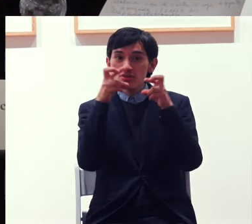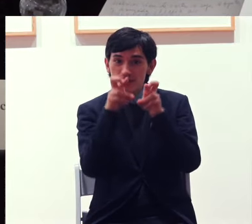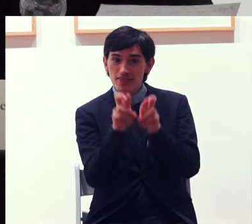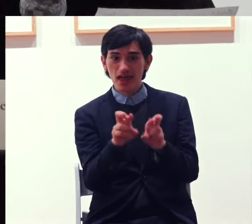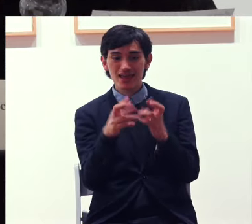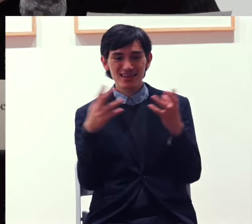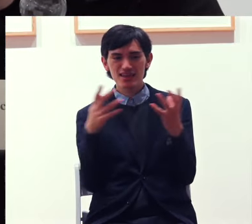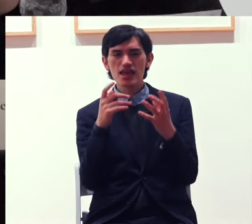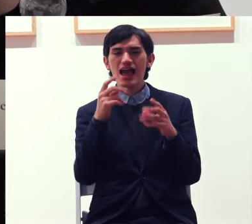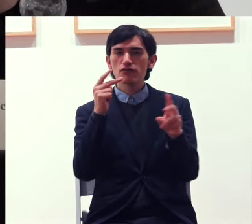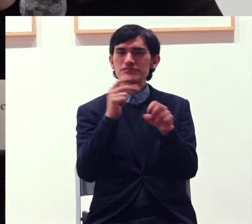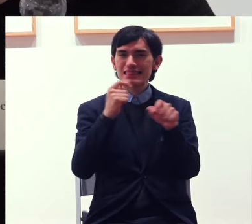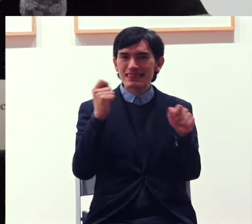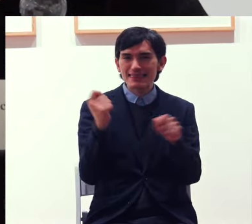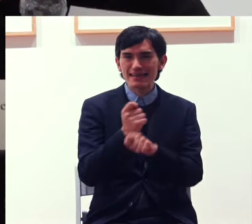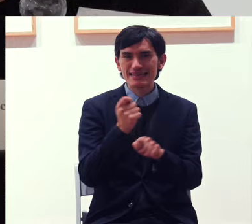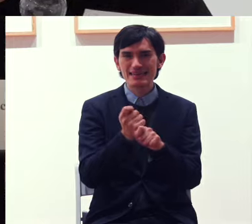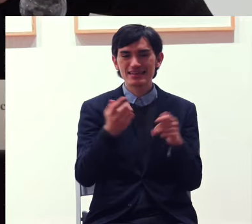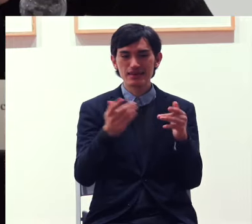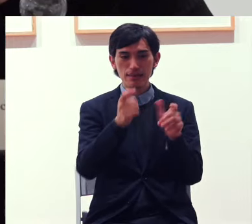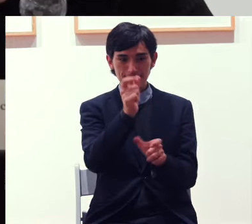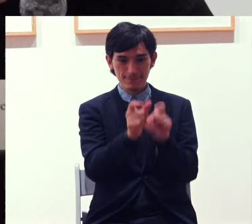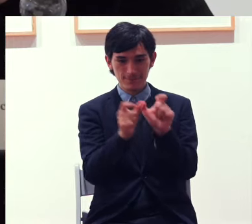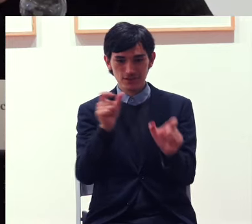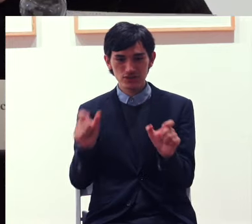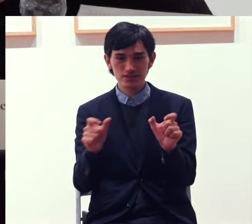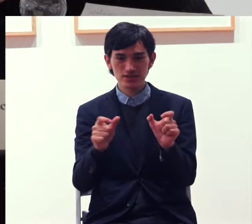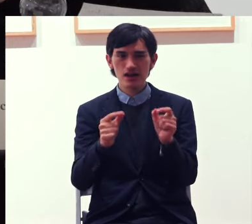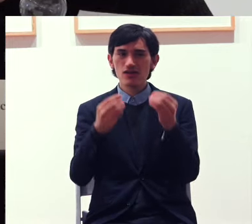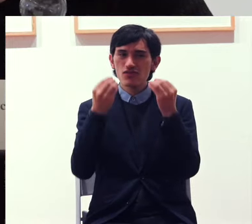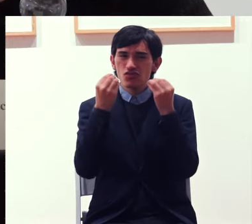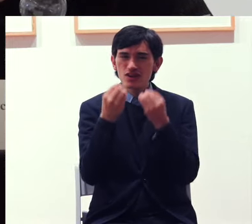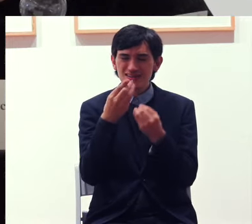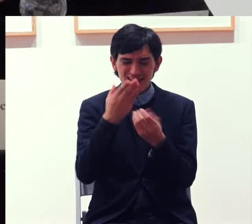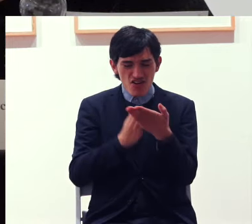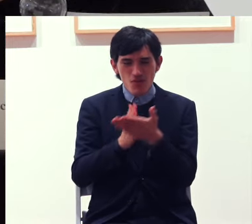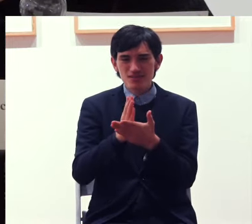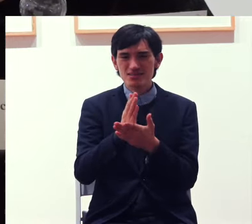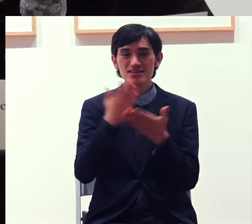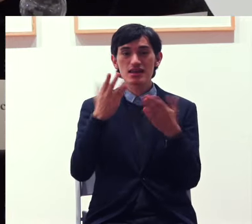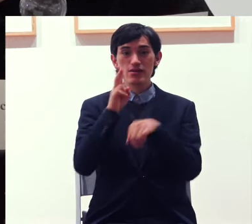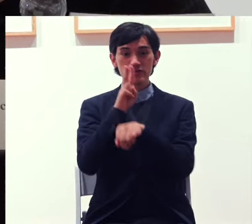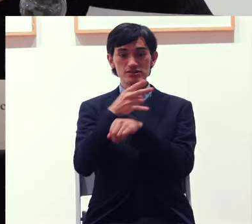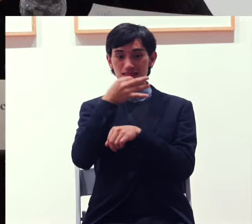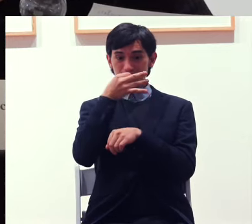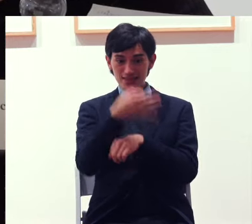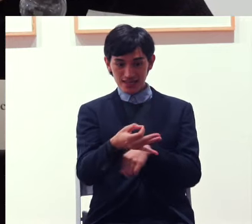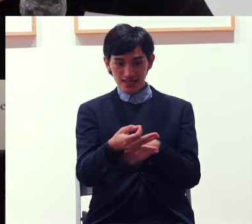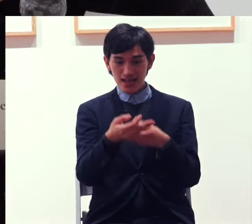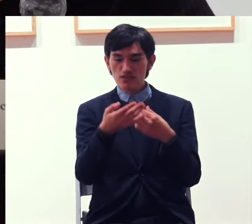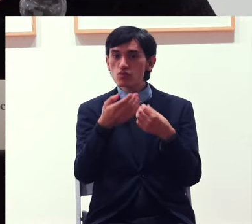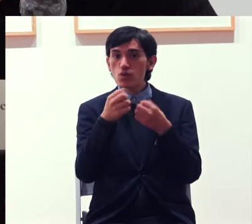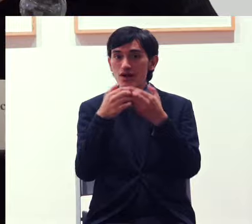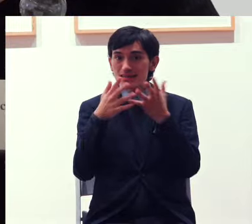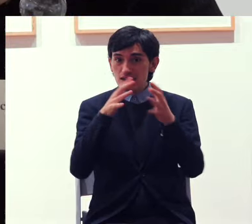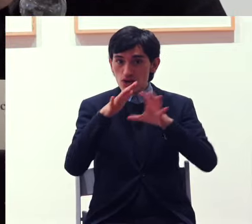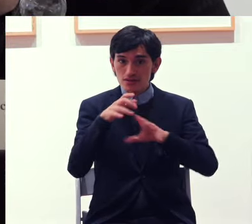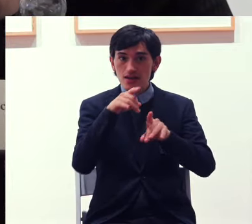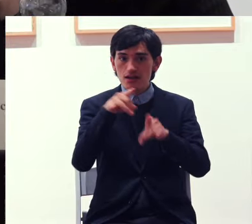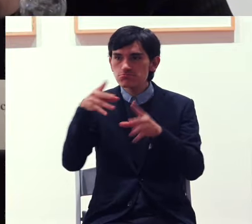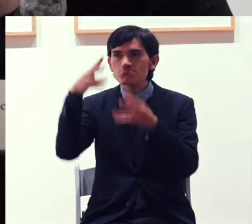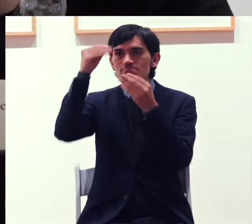media oportunidad para él hacer en el fondo un taller donde hay unas personas maravillosas que están comenzando, y todo lo que él les diga va a ser